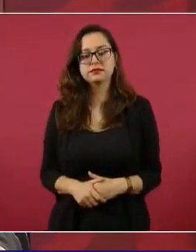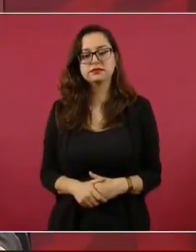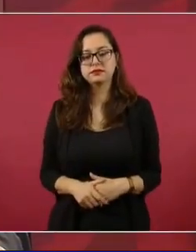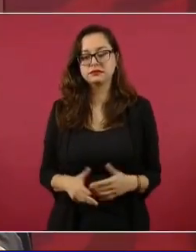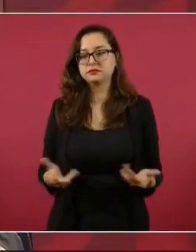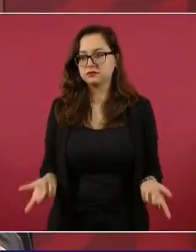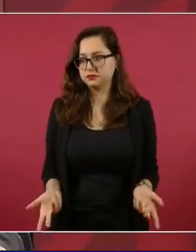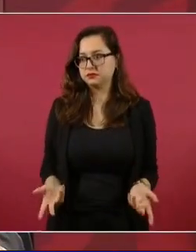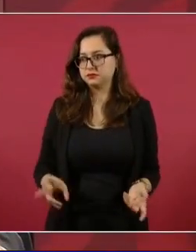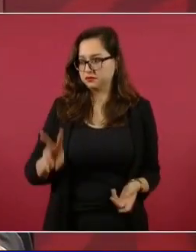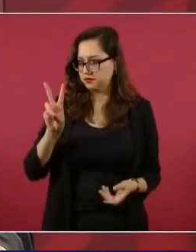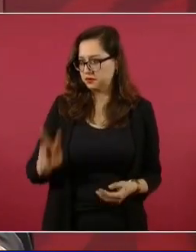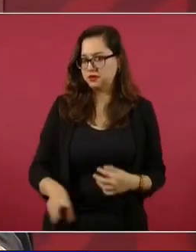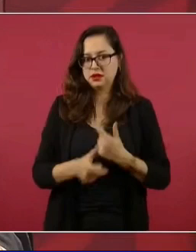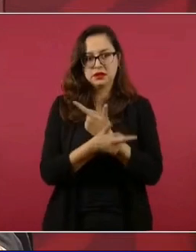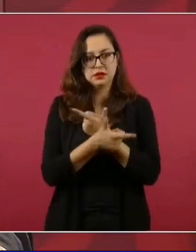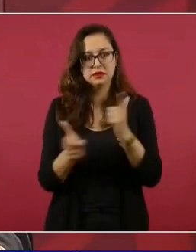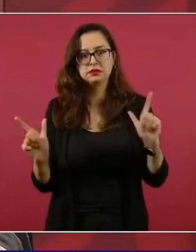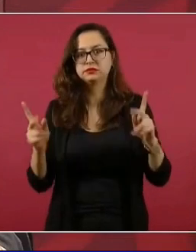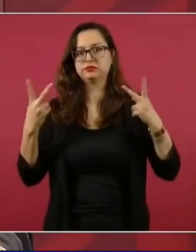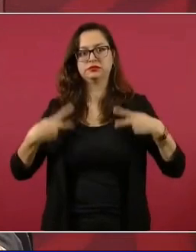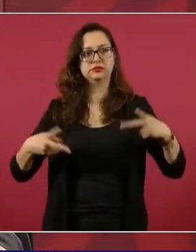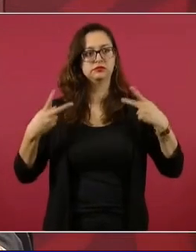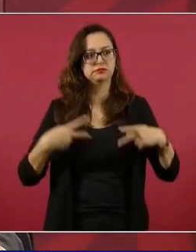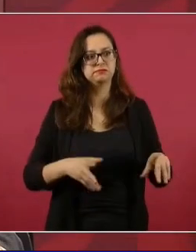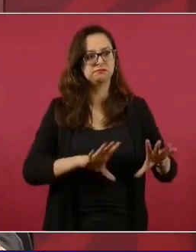que no se va a censurar a nadie.